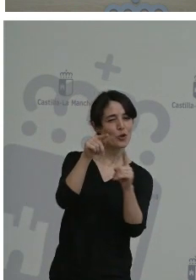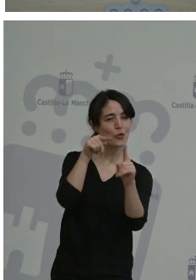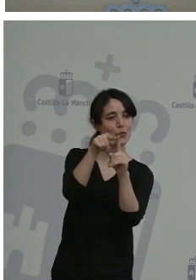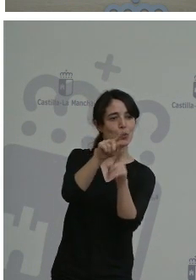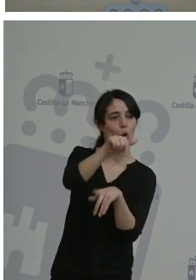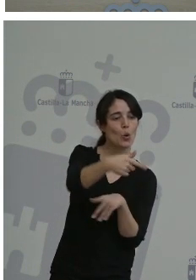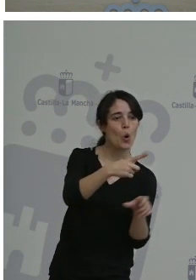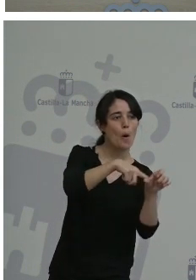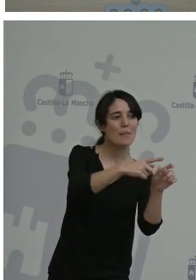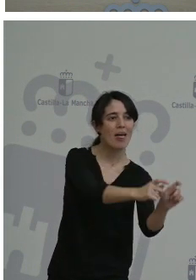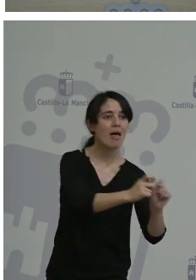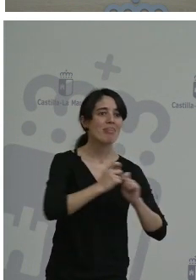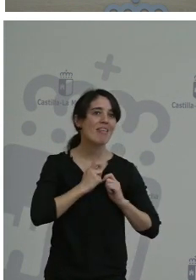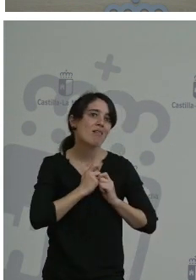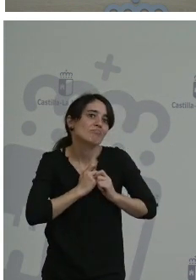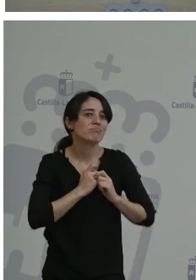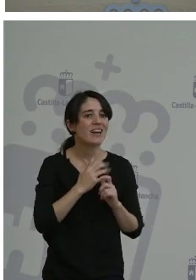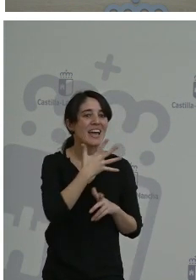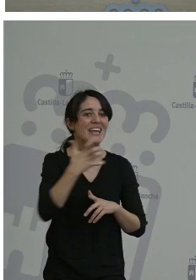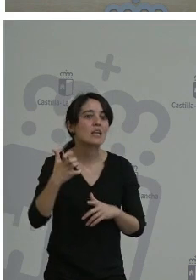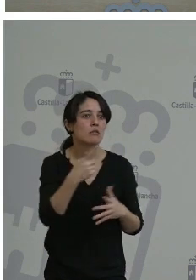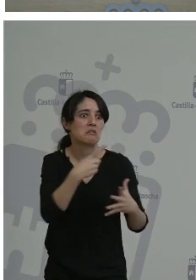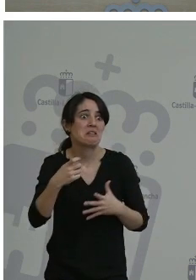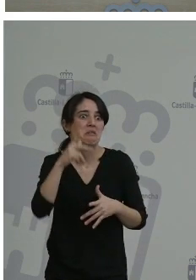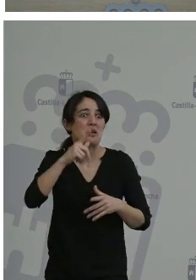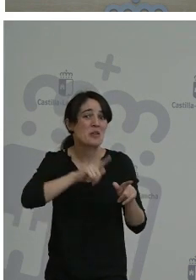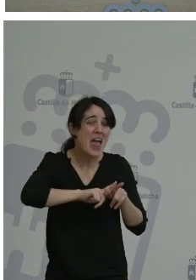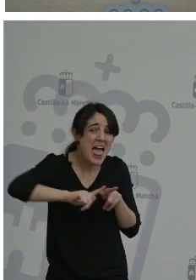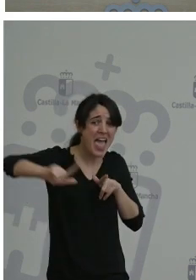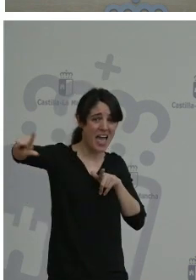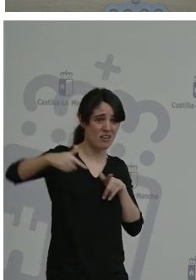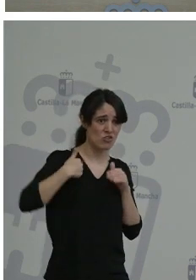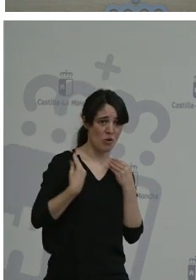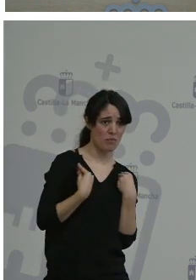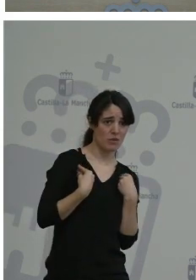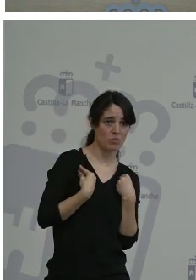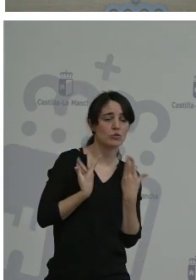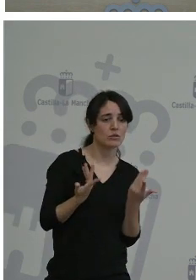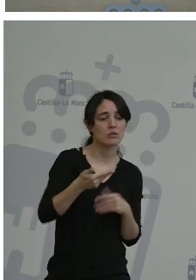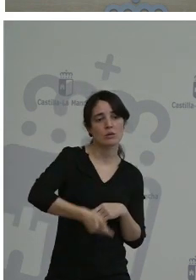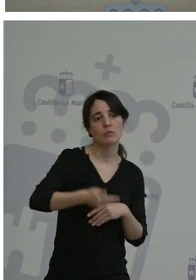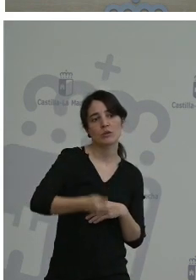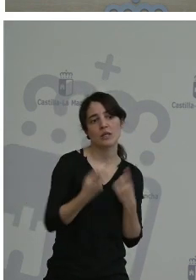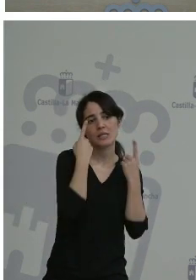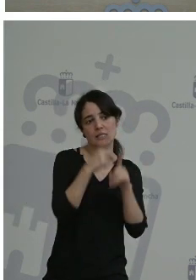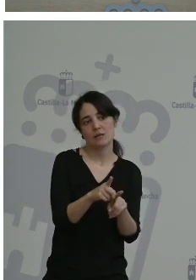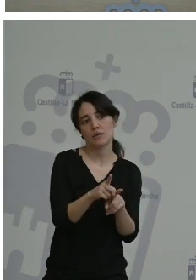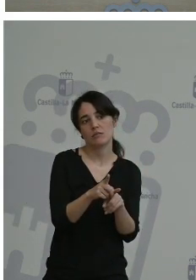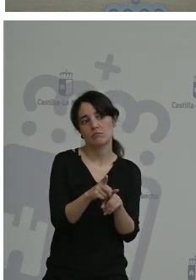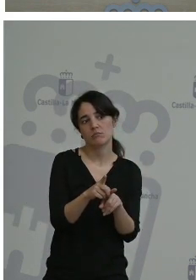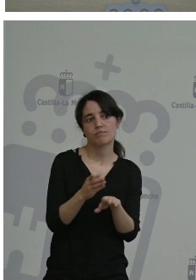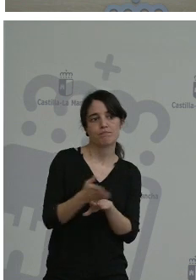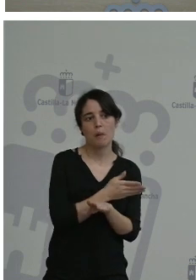plaza pues me la dan pues a 500, a 200 kilómetros de donde yo vivo. Es importante tener estas cuestiones también en las adjudicaciones